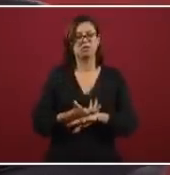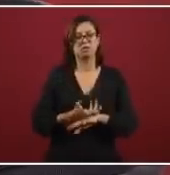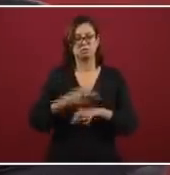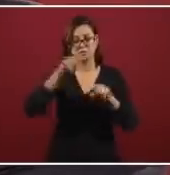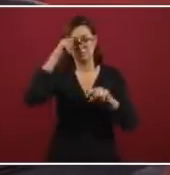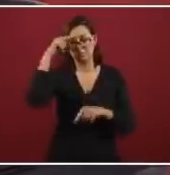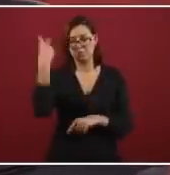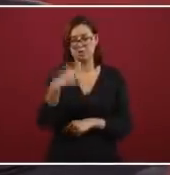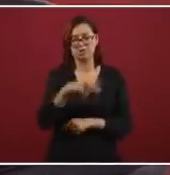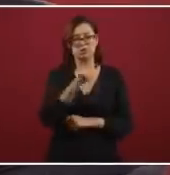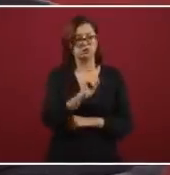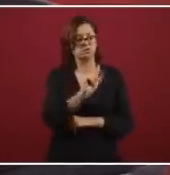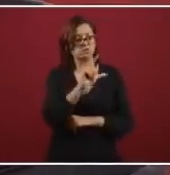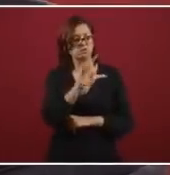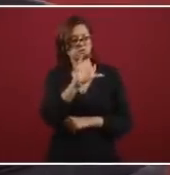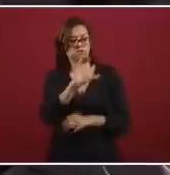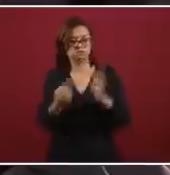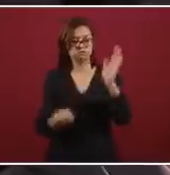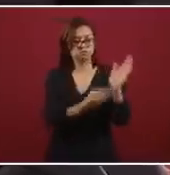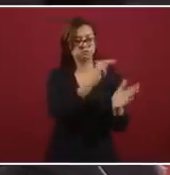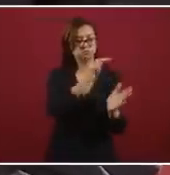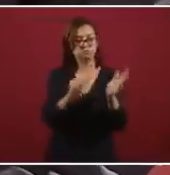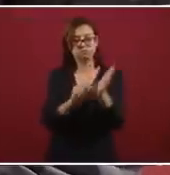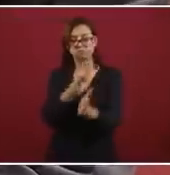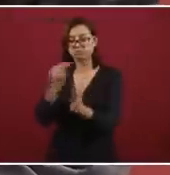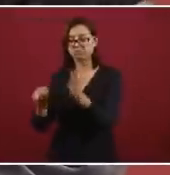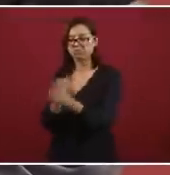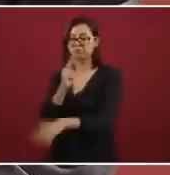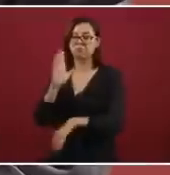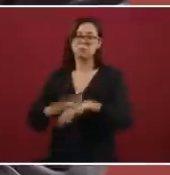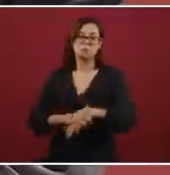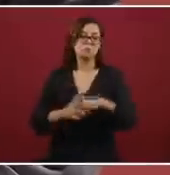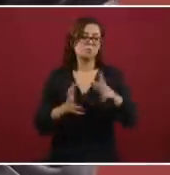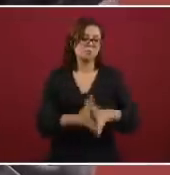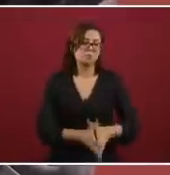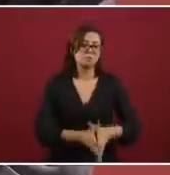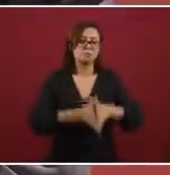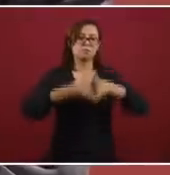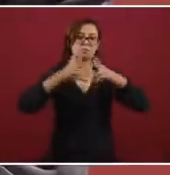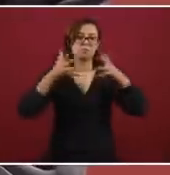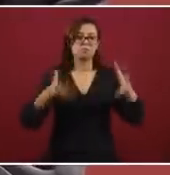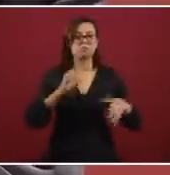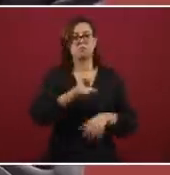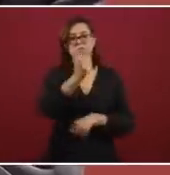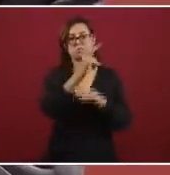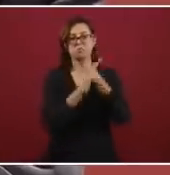va a crecer mucho más la inversión extranjera